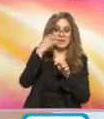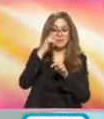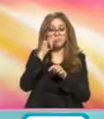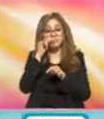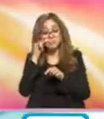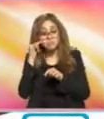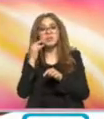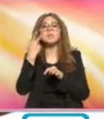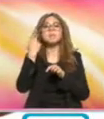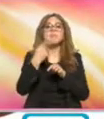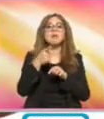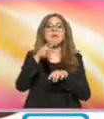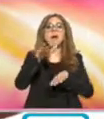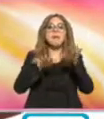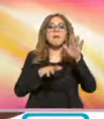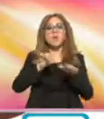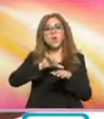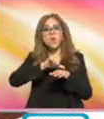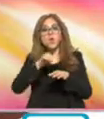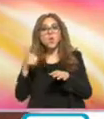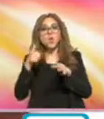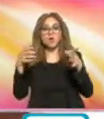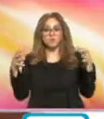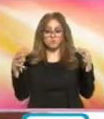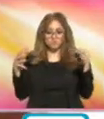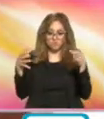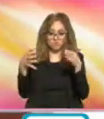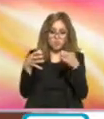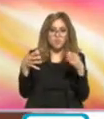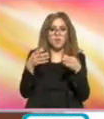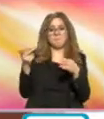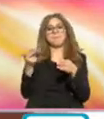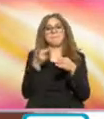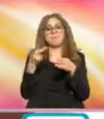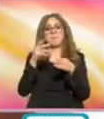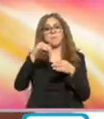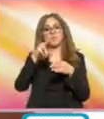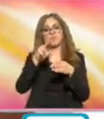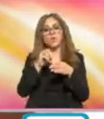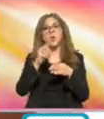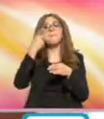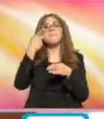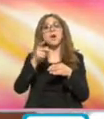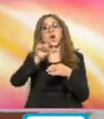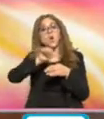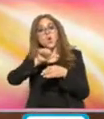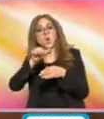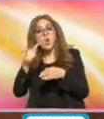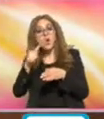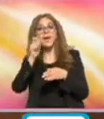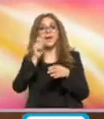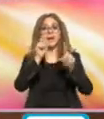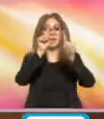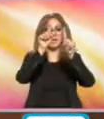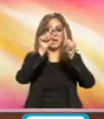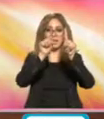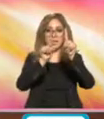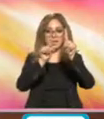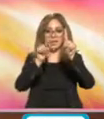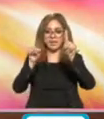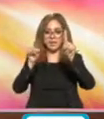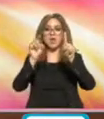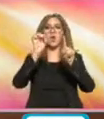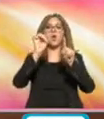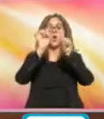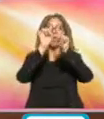es para pacientes que no tienen una gran cantidad de muslo. Y la otra opción es hacerla en forma de L o en forma de T, que